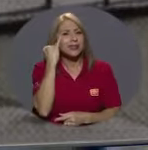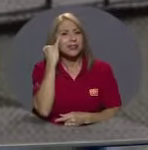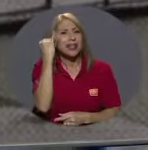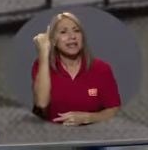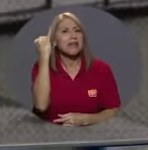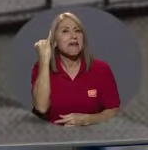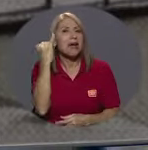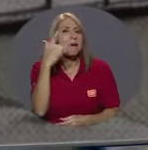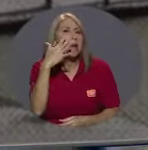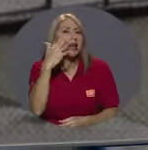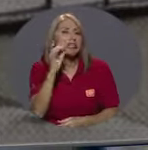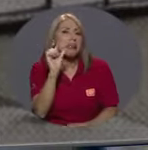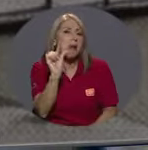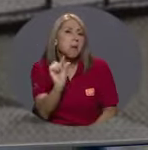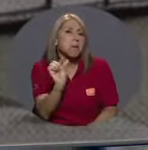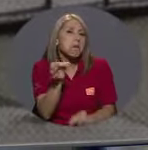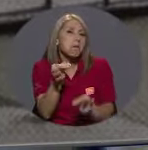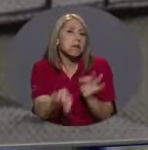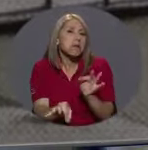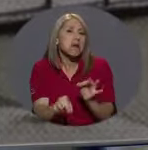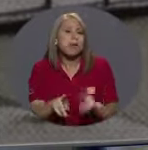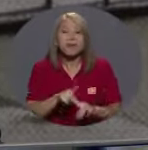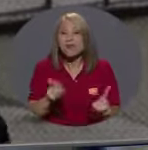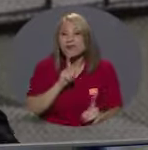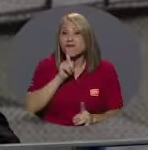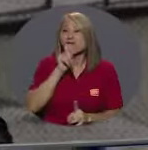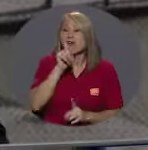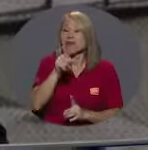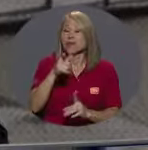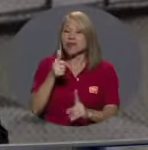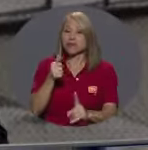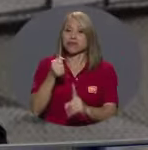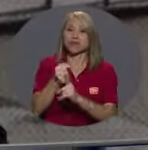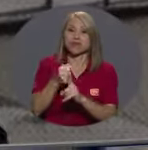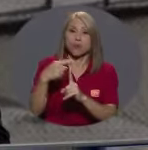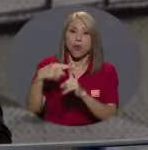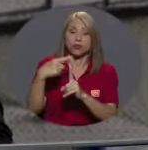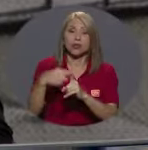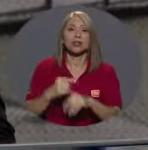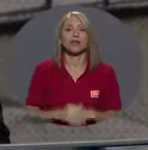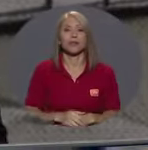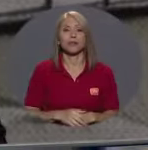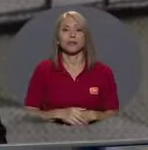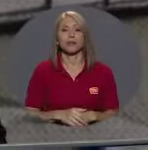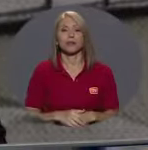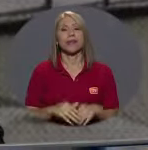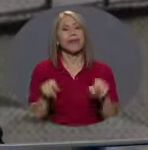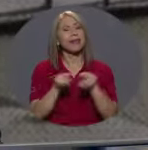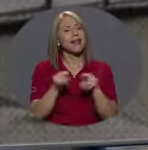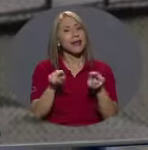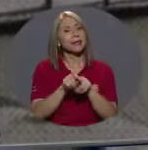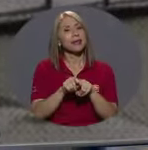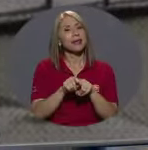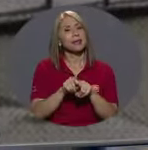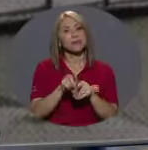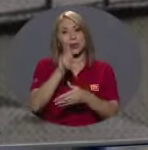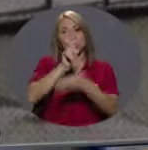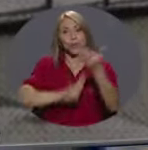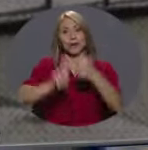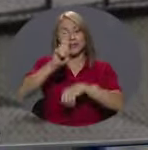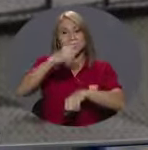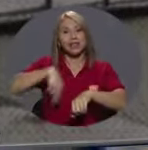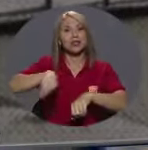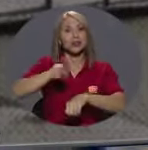pareciera por momentos tan insignificante, el impacto tan positivo que tiene. Luego yo creo que la Universidad